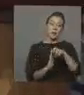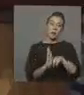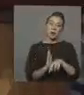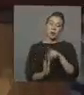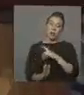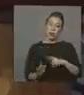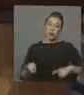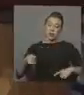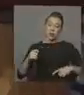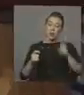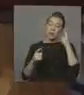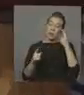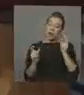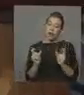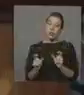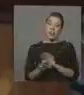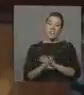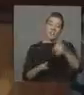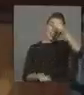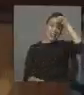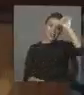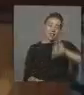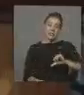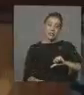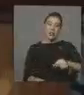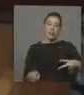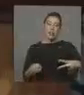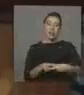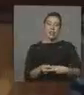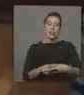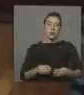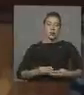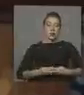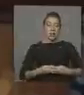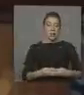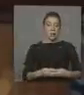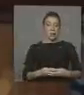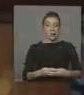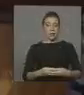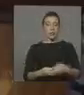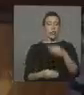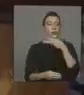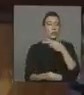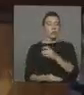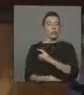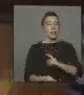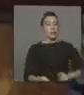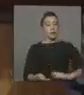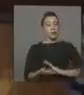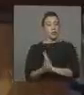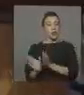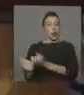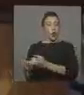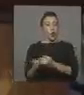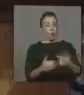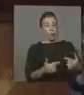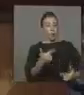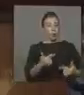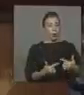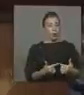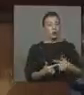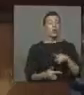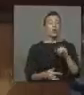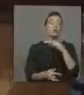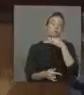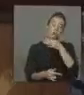para regular la despenalización de la interrupción del embarazo. Señala que parlamentarios de todos los sectores se han hecho